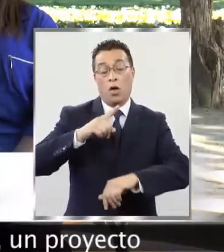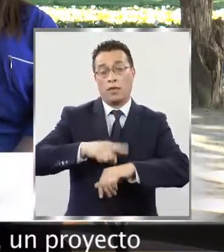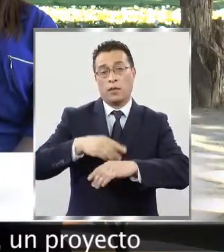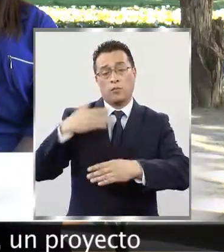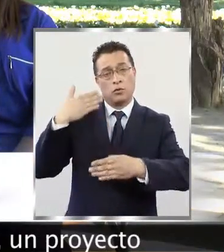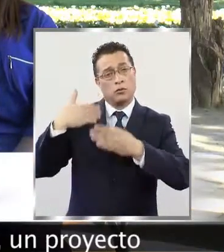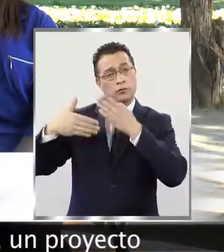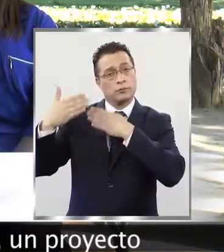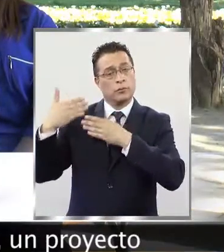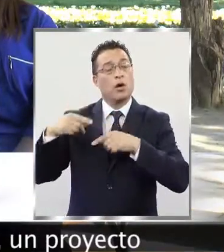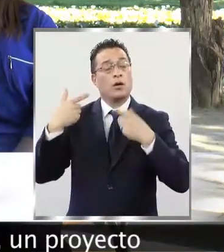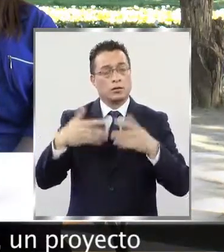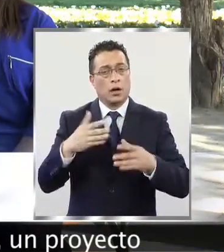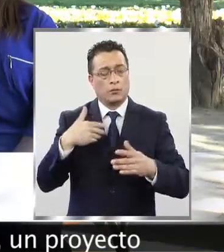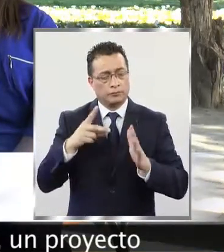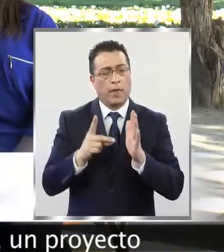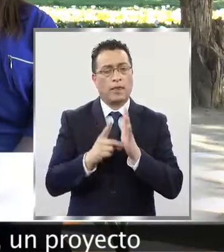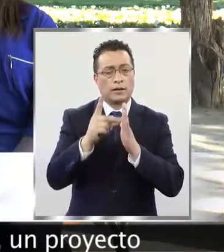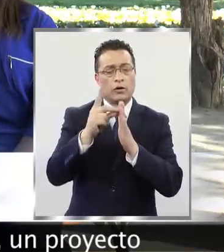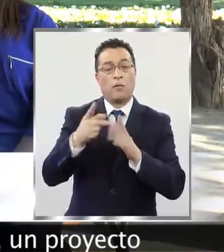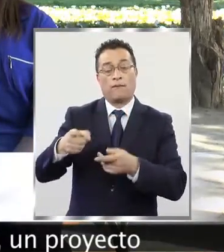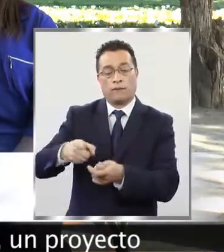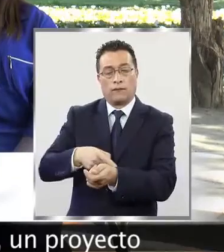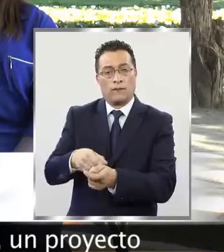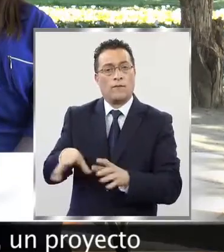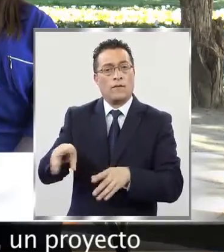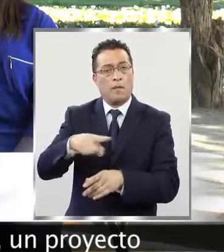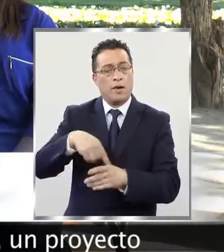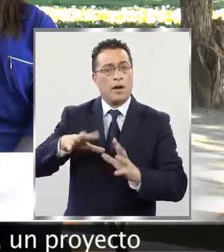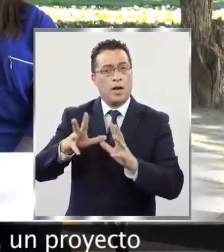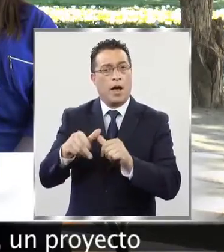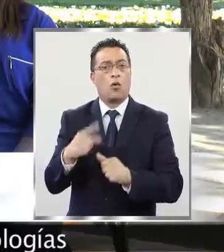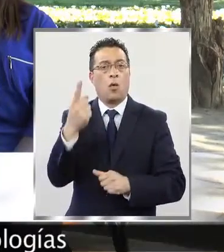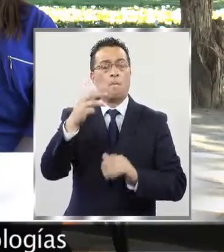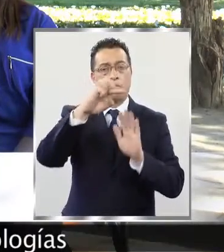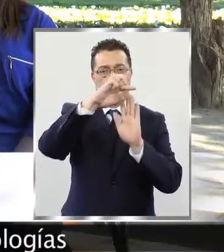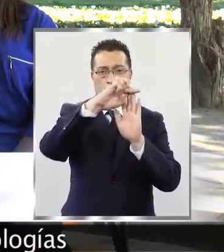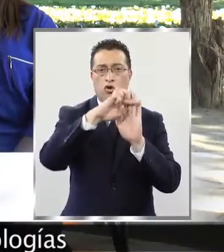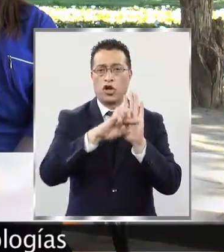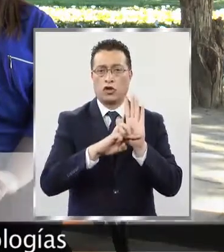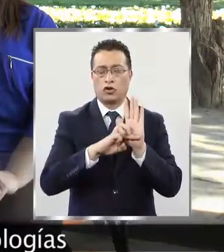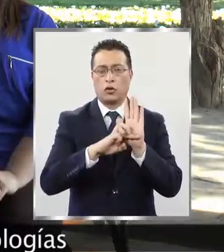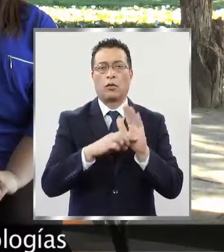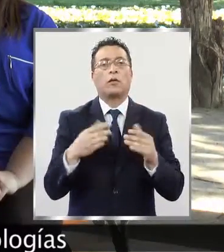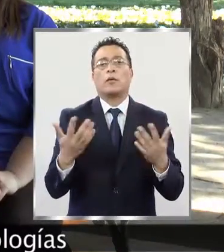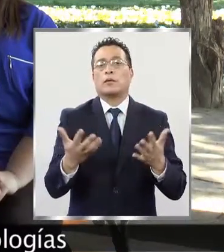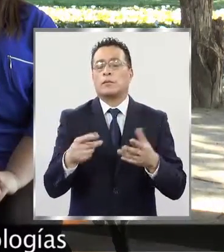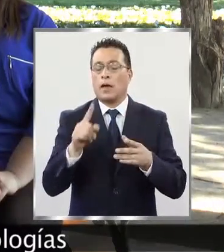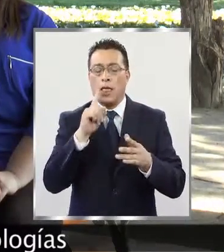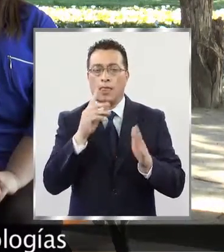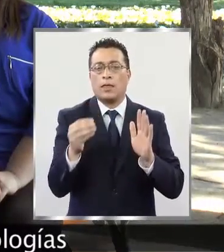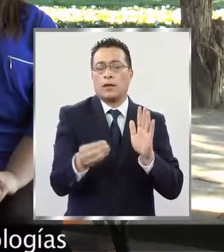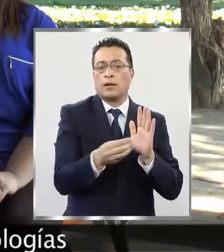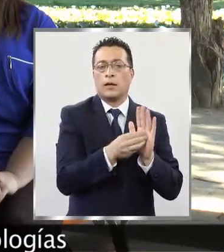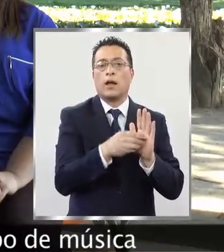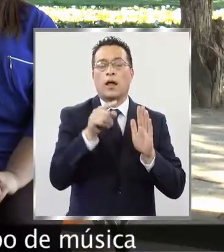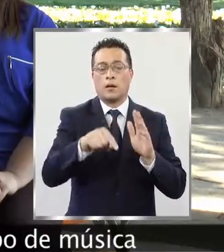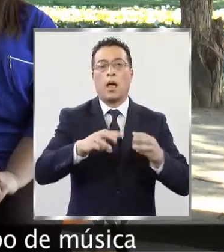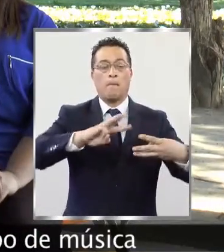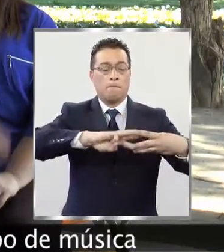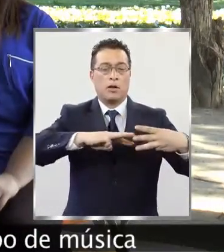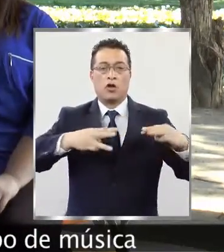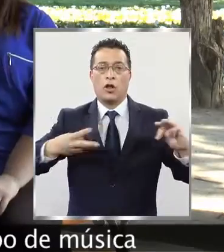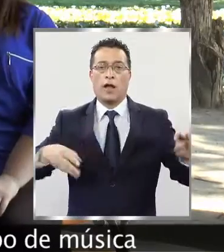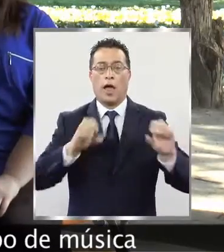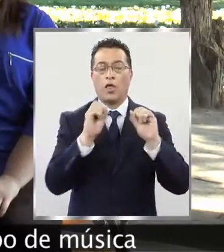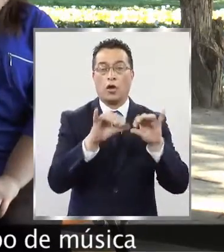desarrollamos familiarmente un proyecto que contempla metodologías